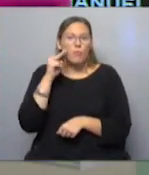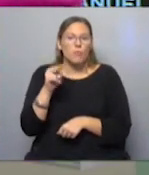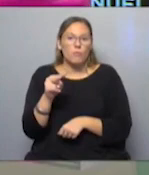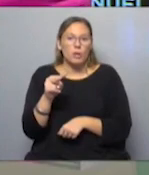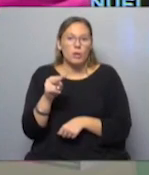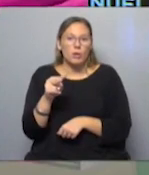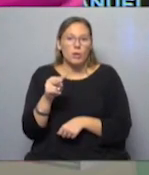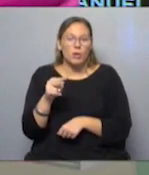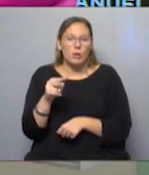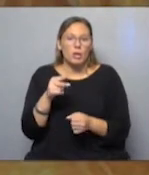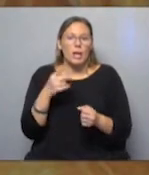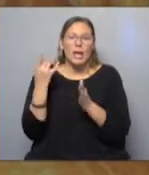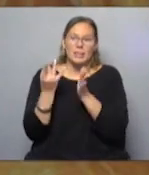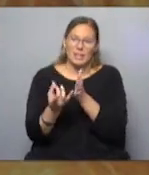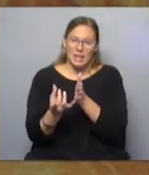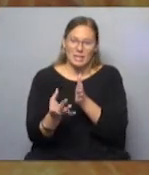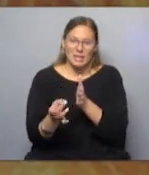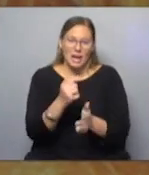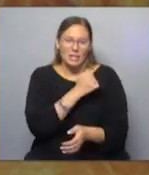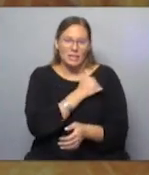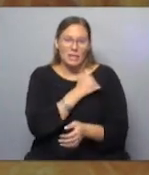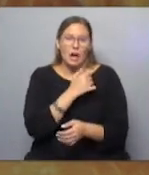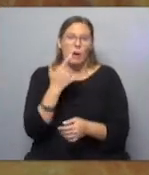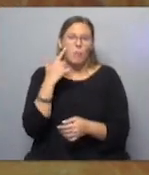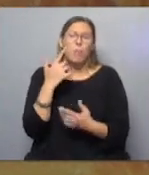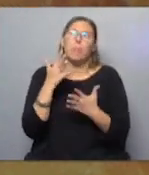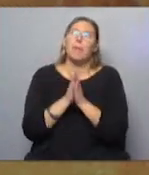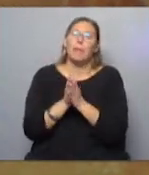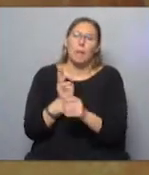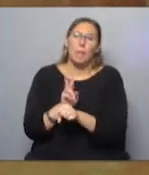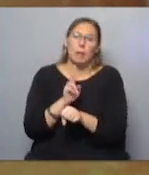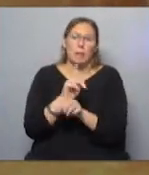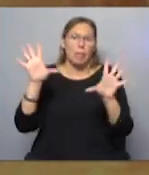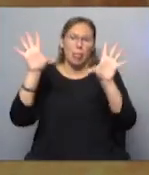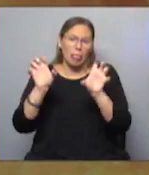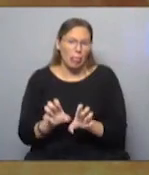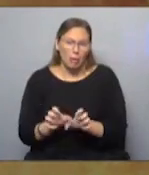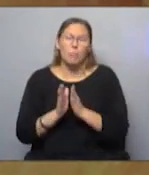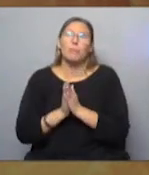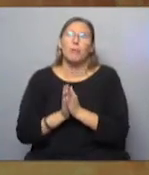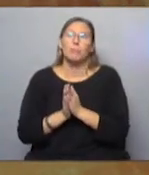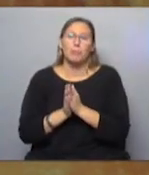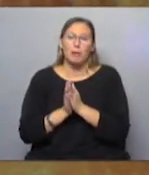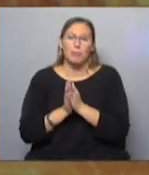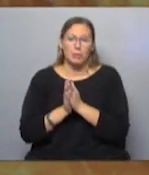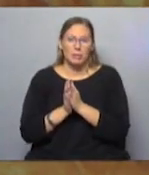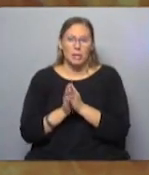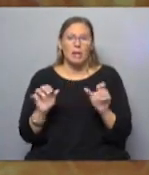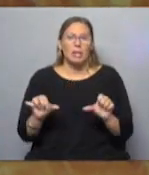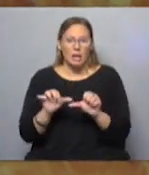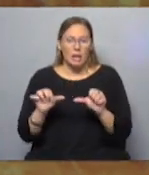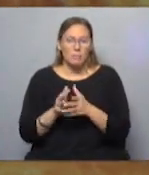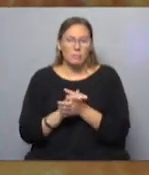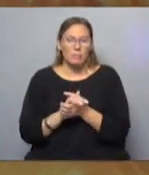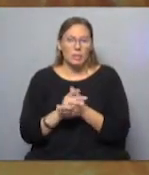estación de ferrocarril de artigas y digo ay por favor cuiden la música y la música hagan por favor por favor